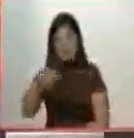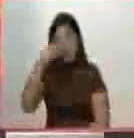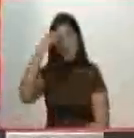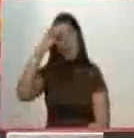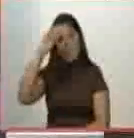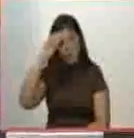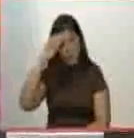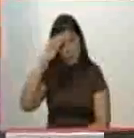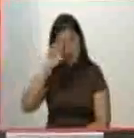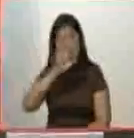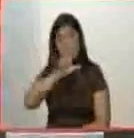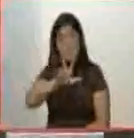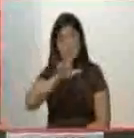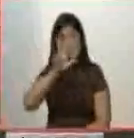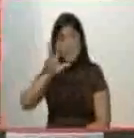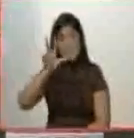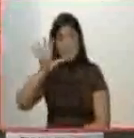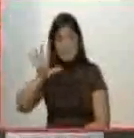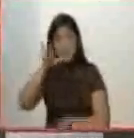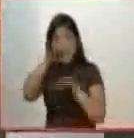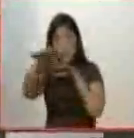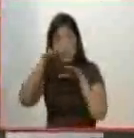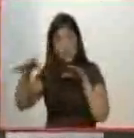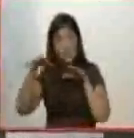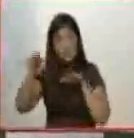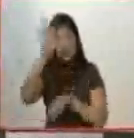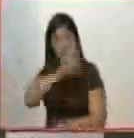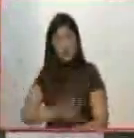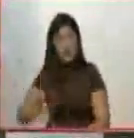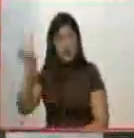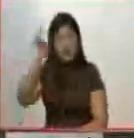en 335 municipios del territorio nacional.